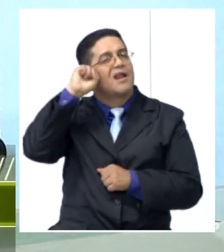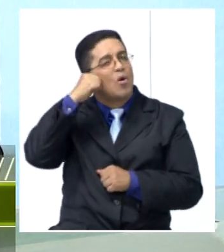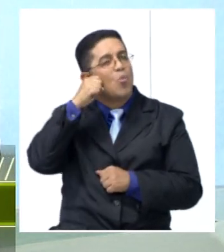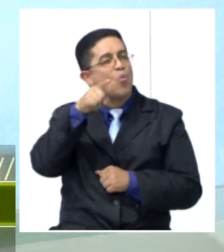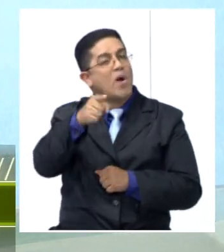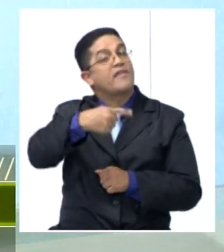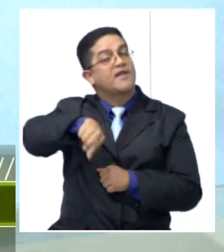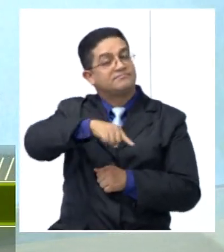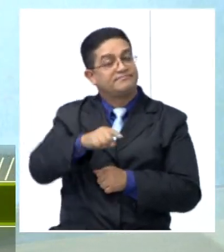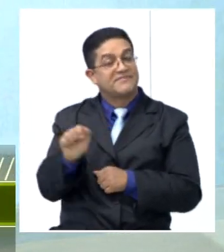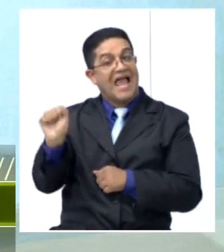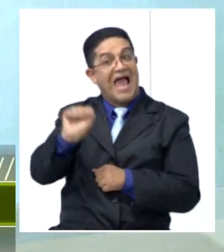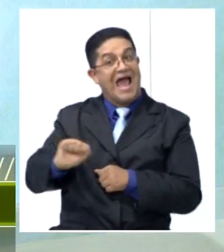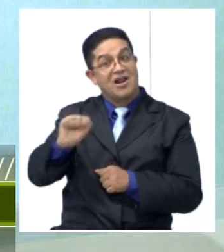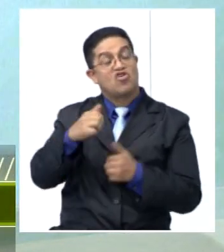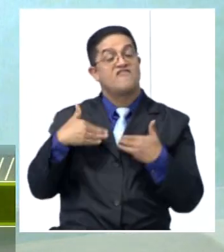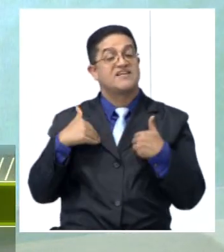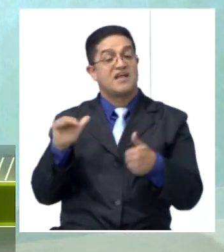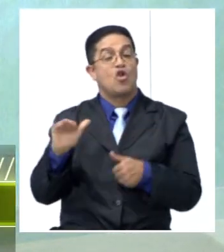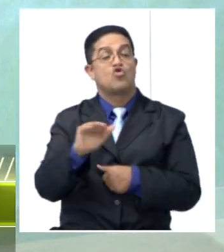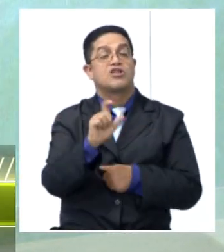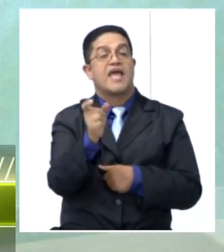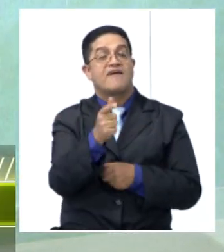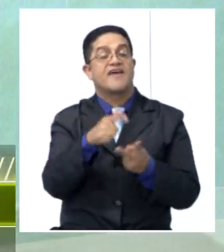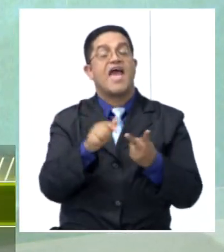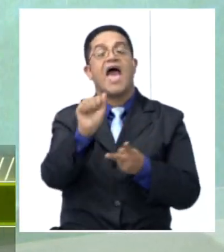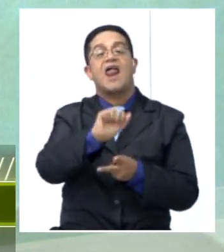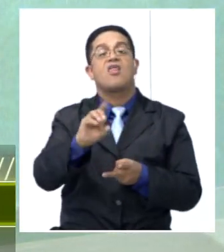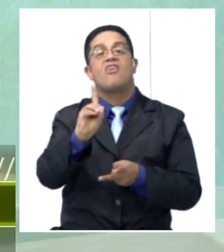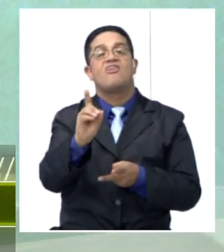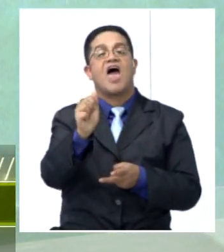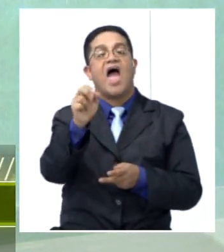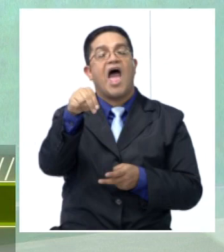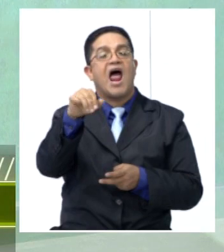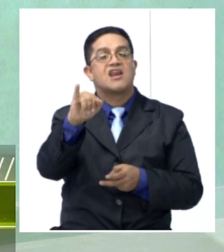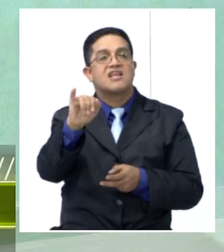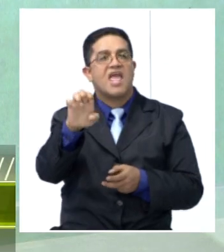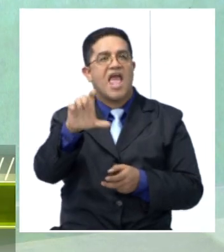por @salud_gb, @DanielaJSalas,